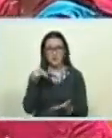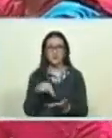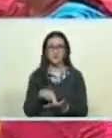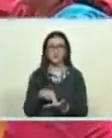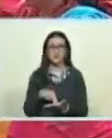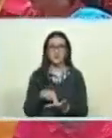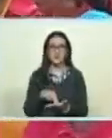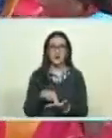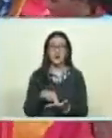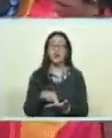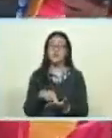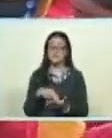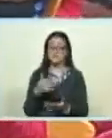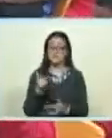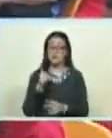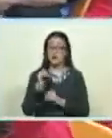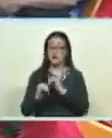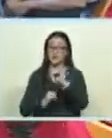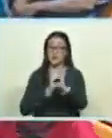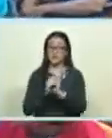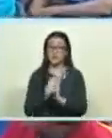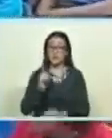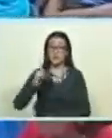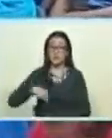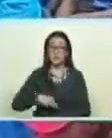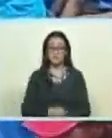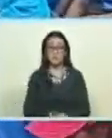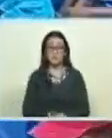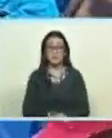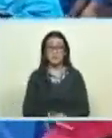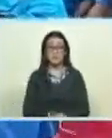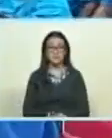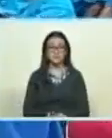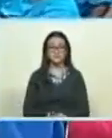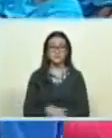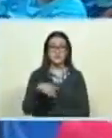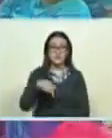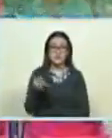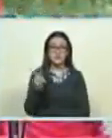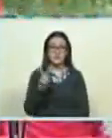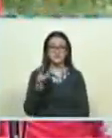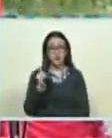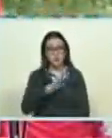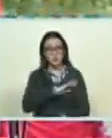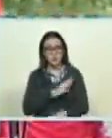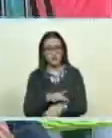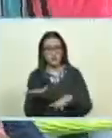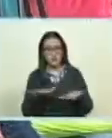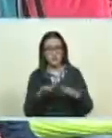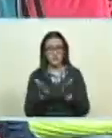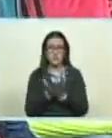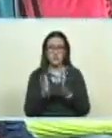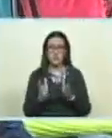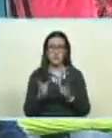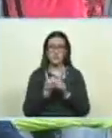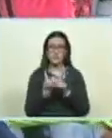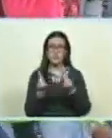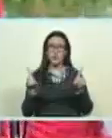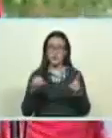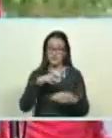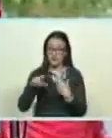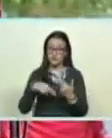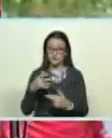nacionales e internacionales. Claro, no es noticia que en Venezuela haya un poderoso movimiento estudiantil democrático